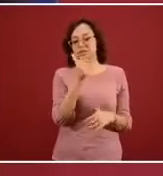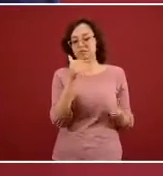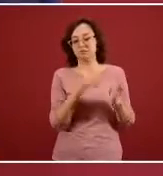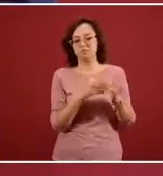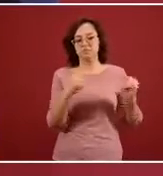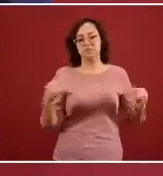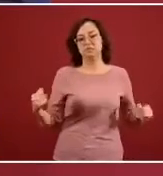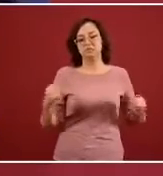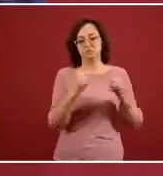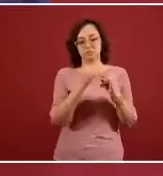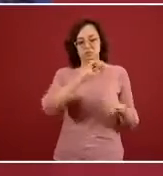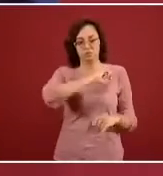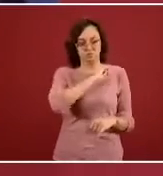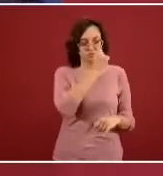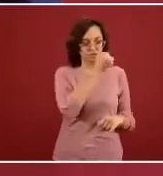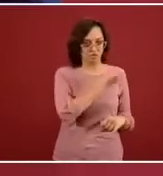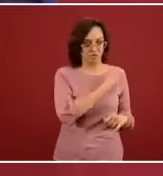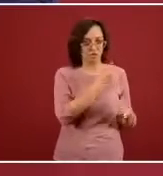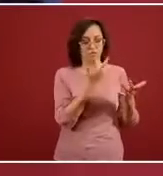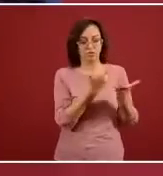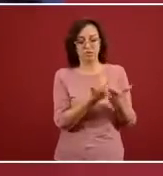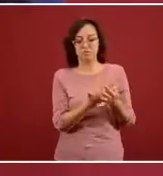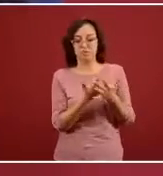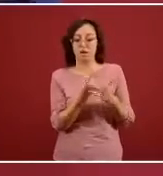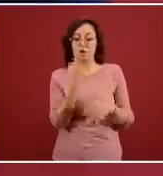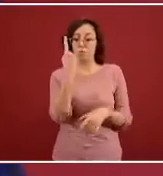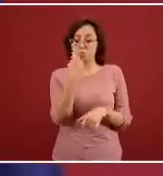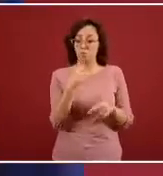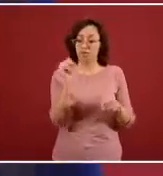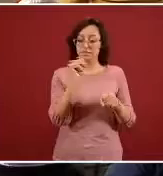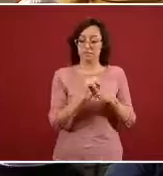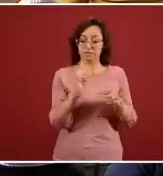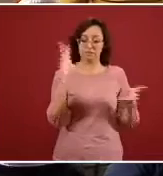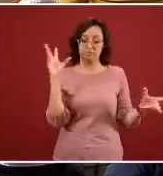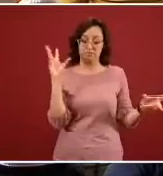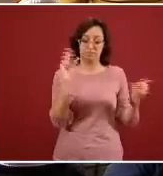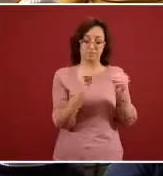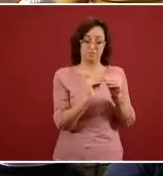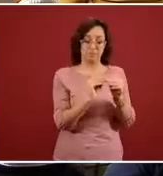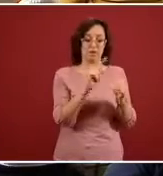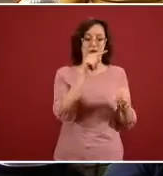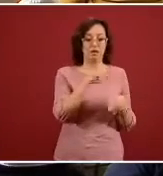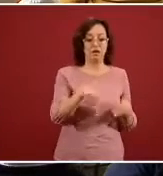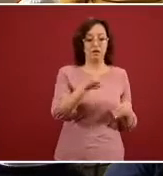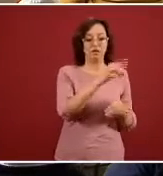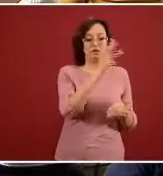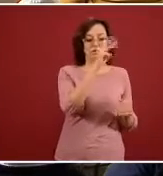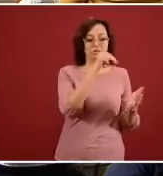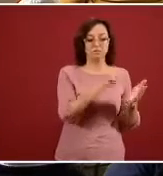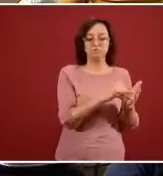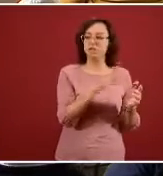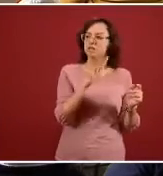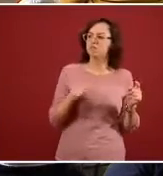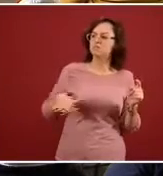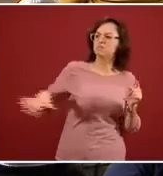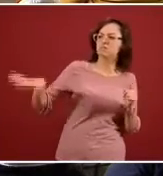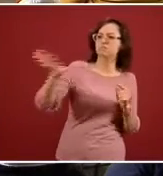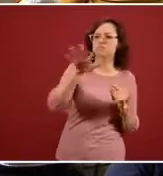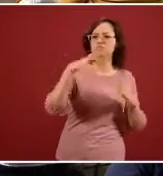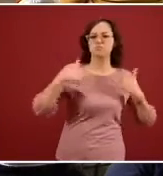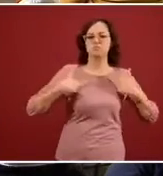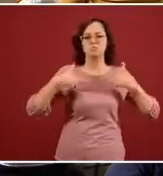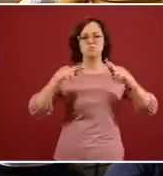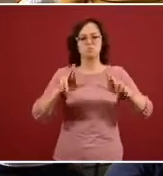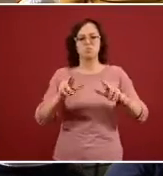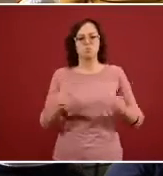y con eso es como se hace la estimación de lo que representarían estos 3.441. Por